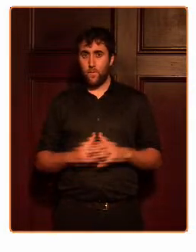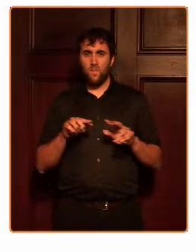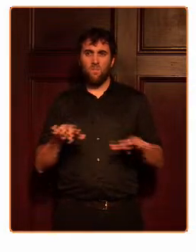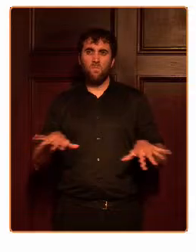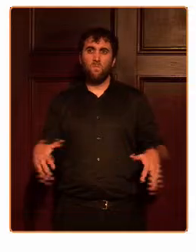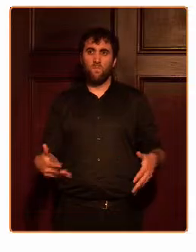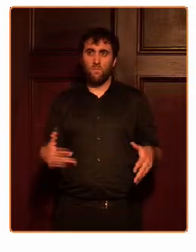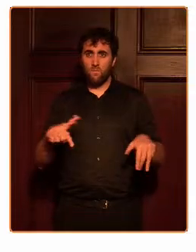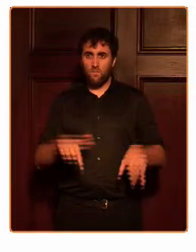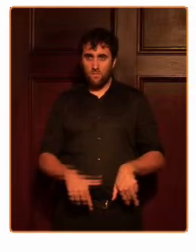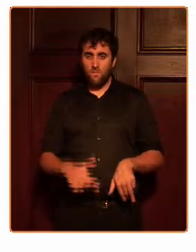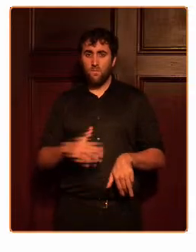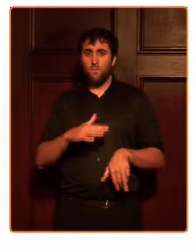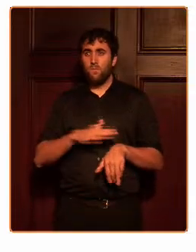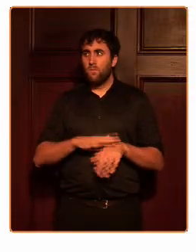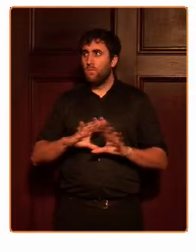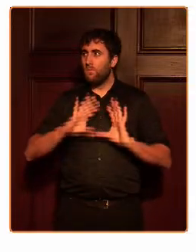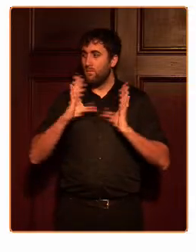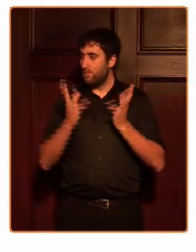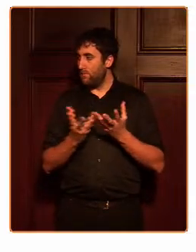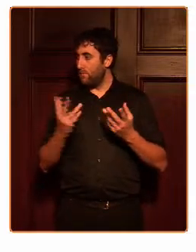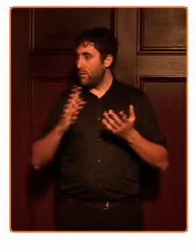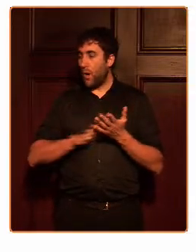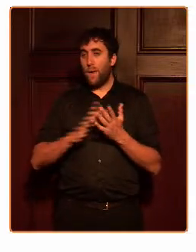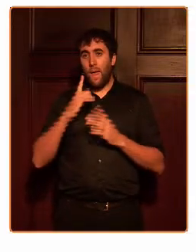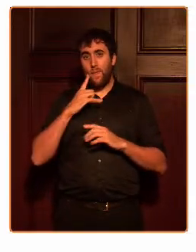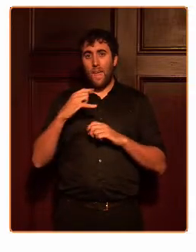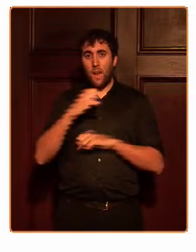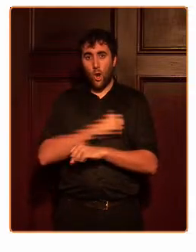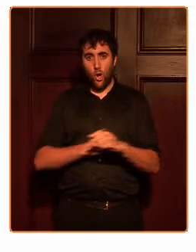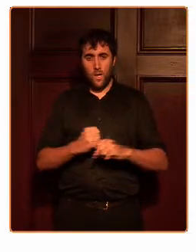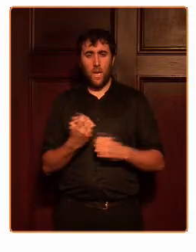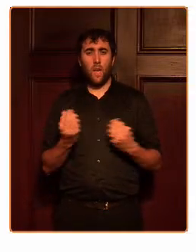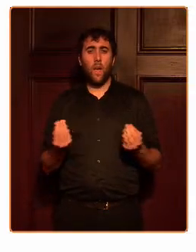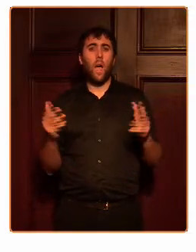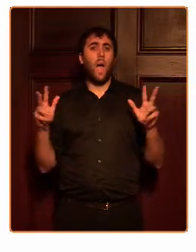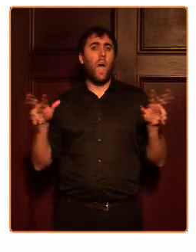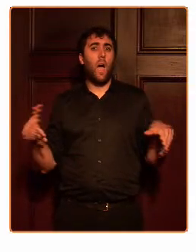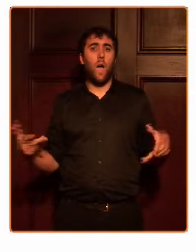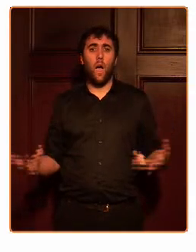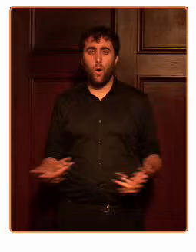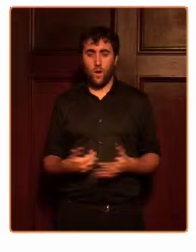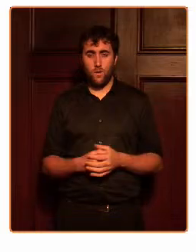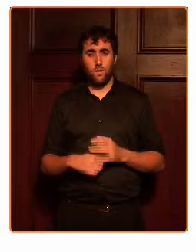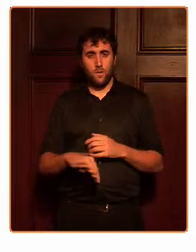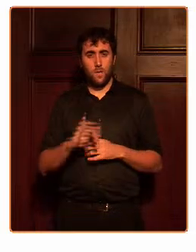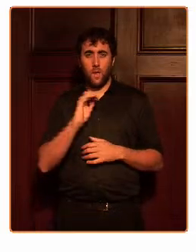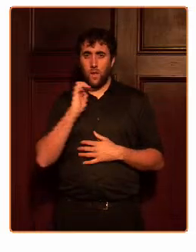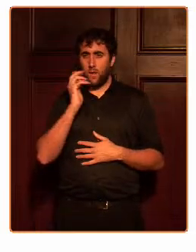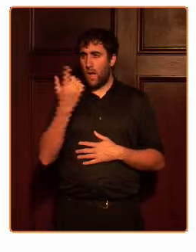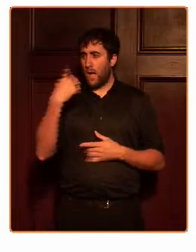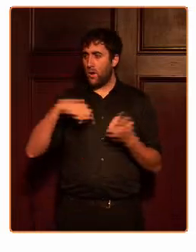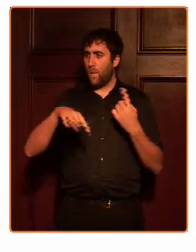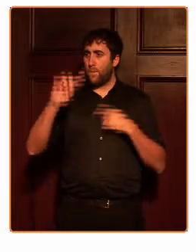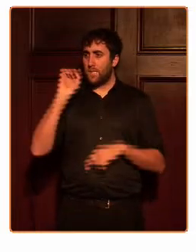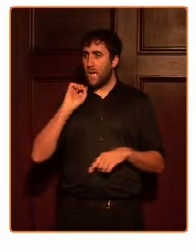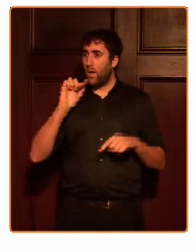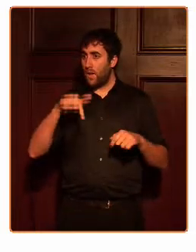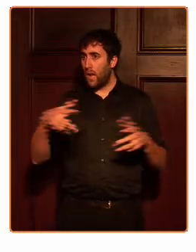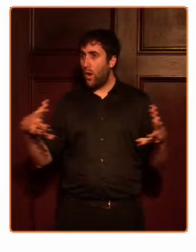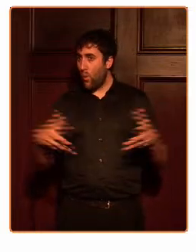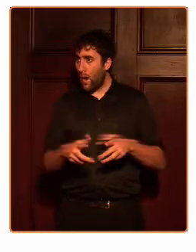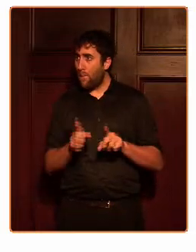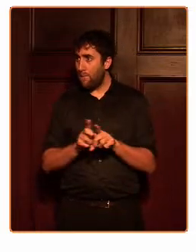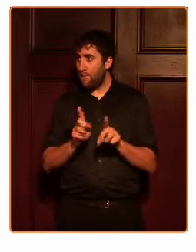pasando en el mundo de la educación? Bueno, uno de los temas más interesantes, creo que de hecho el año pasado en este espacio